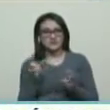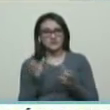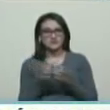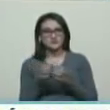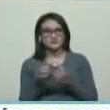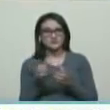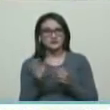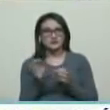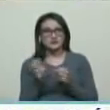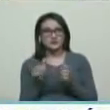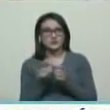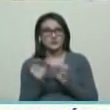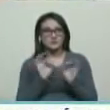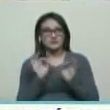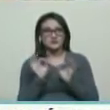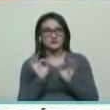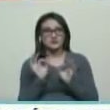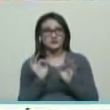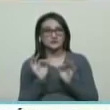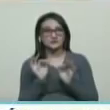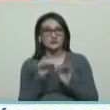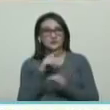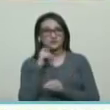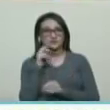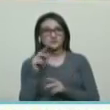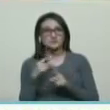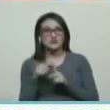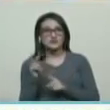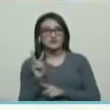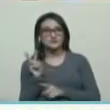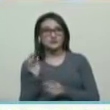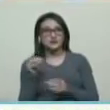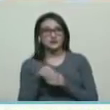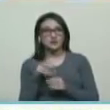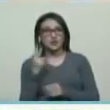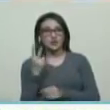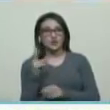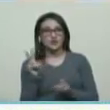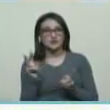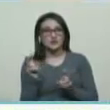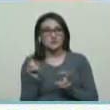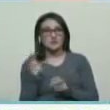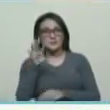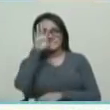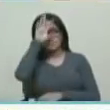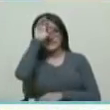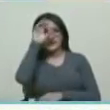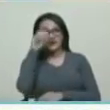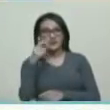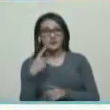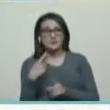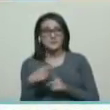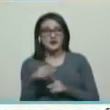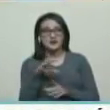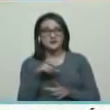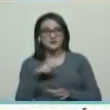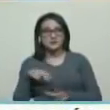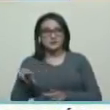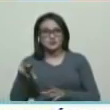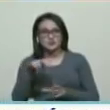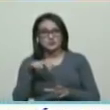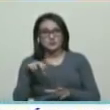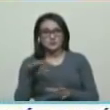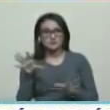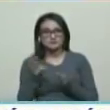reunión preparatoria de la ASEAN Rusia-Venezuela, destacado que serán incluidos dos ámbitos, el minero y el agrícola, para así completar